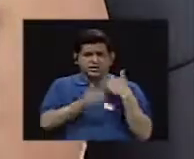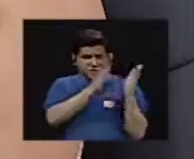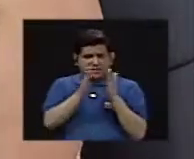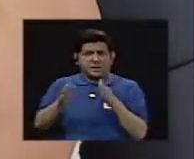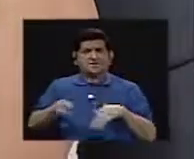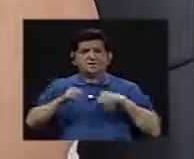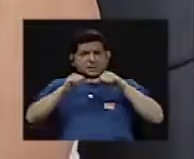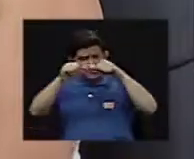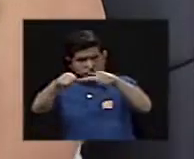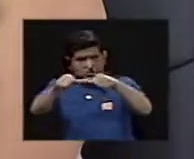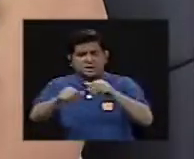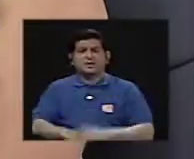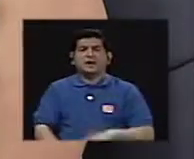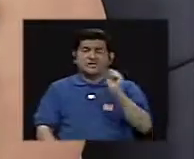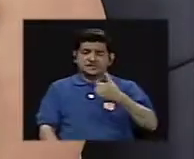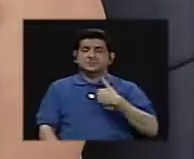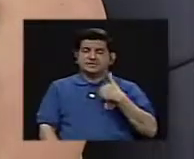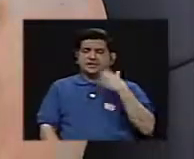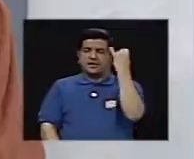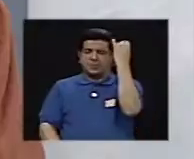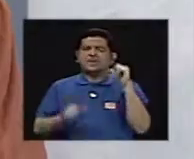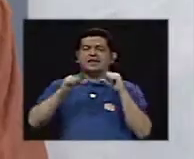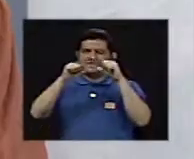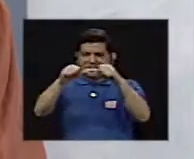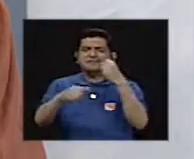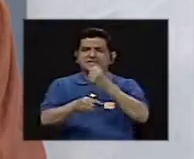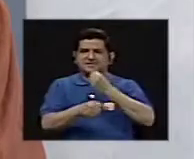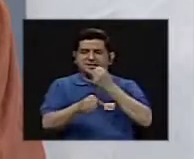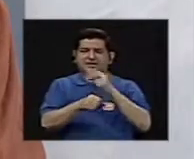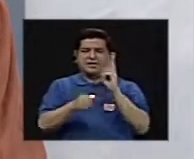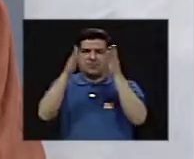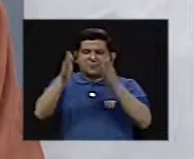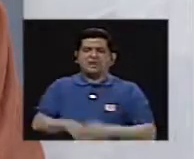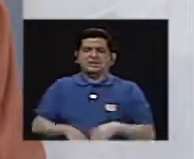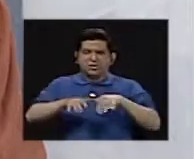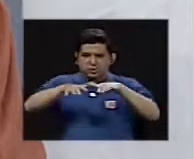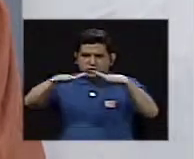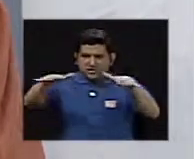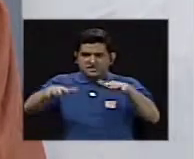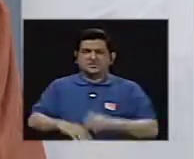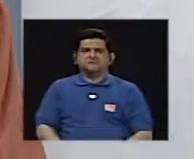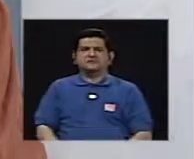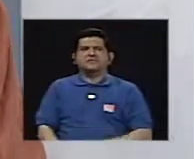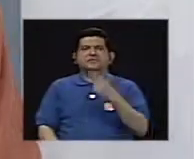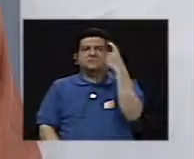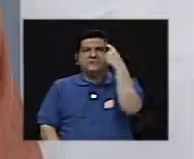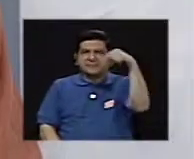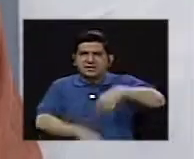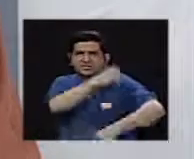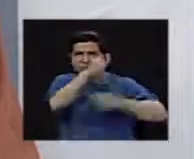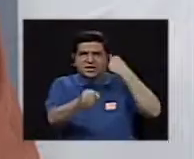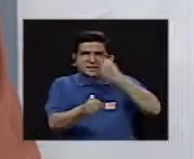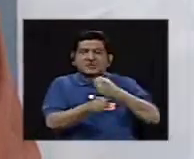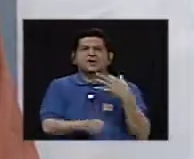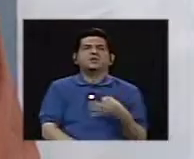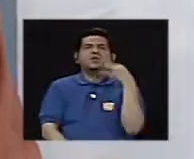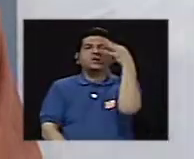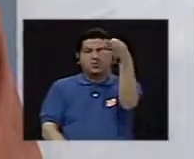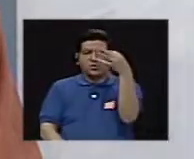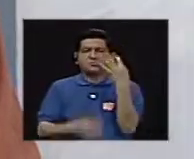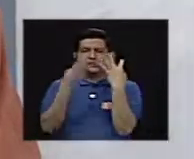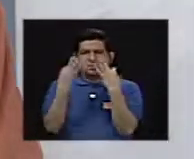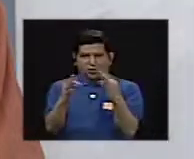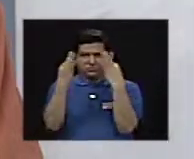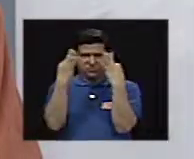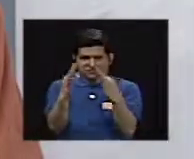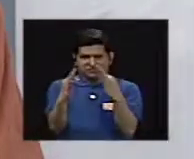más. Sí, bueno, sí tenemos planeado hacer más, seguir trabajando con los compañeros de extensión, al menos este año y el próximo. Estamos tratando